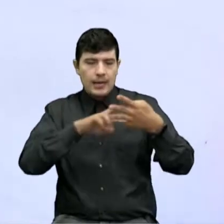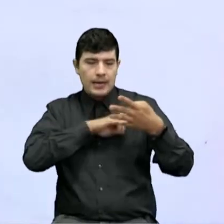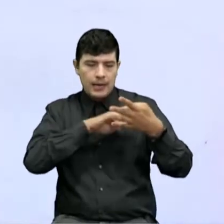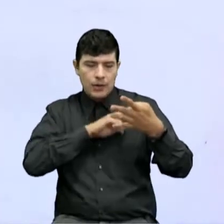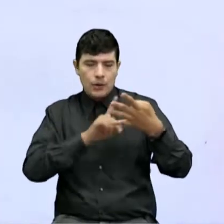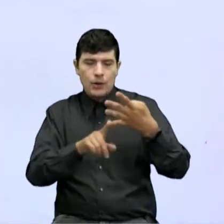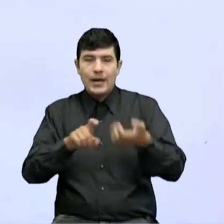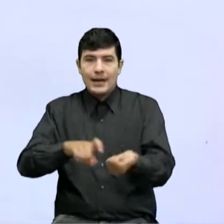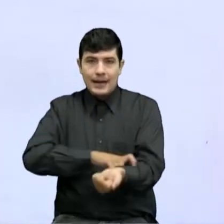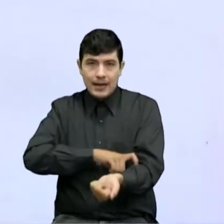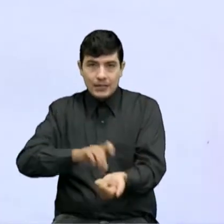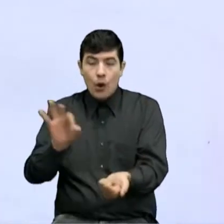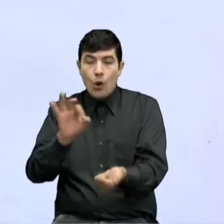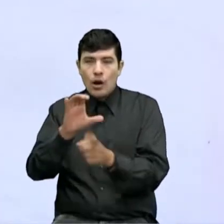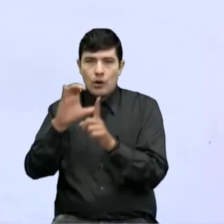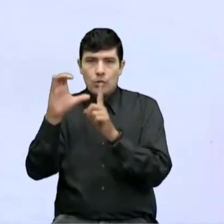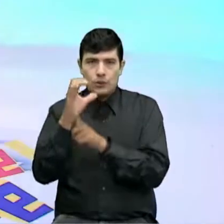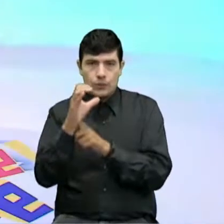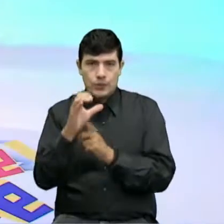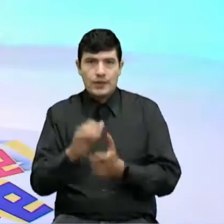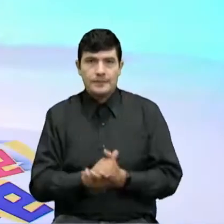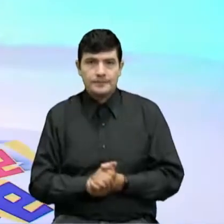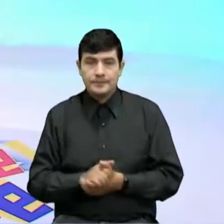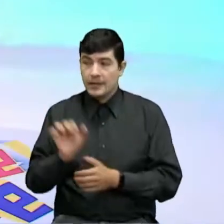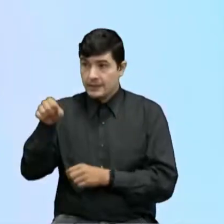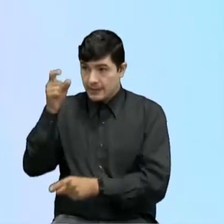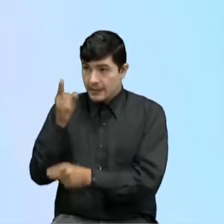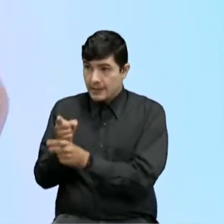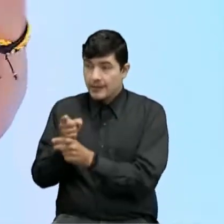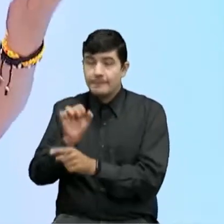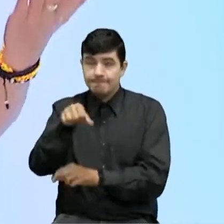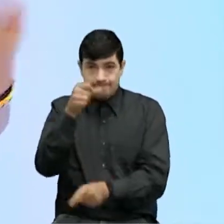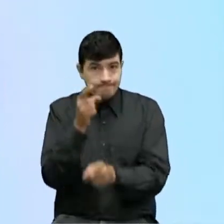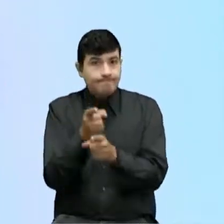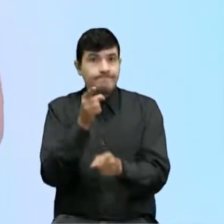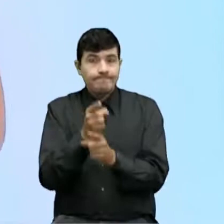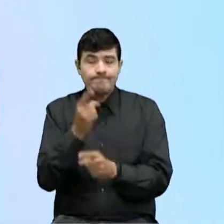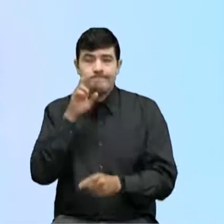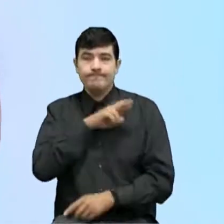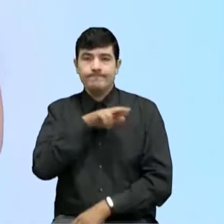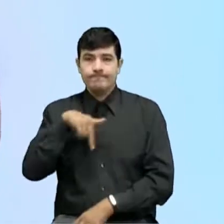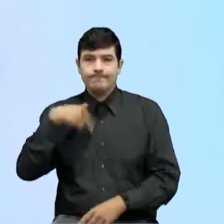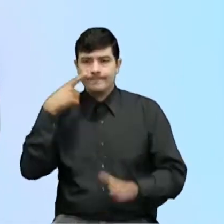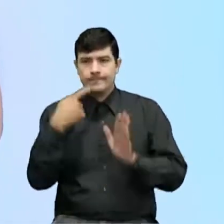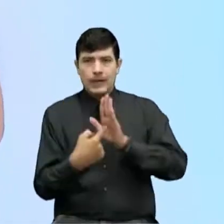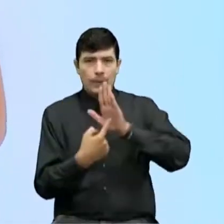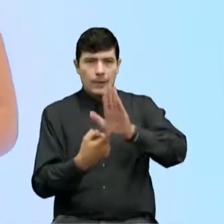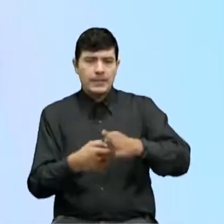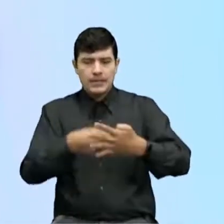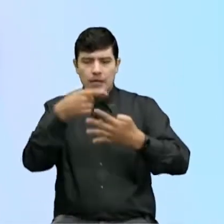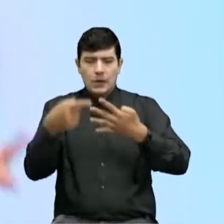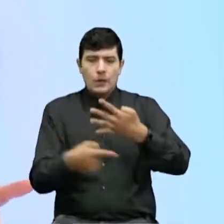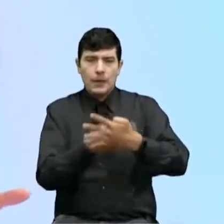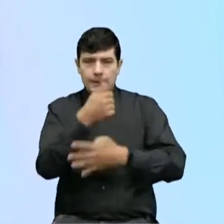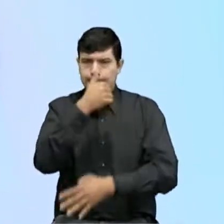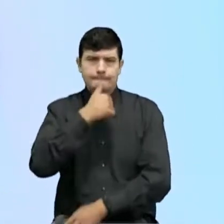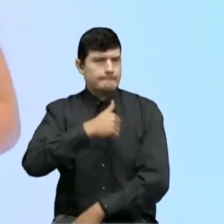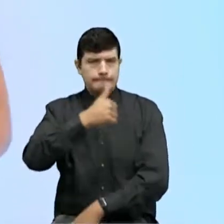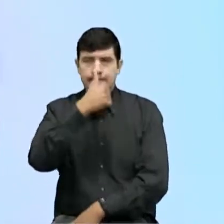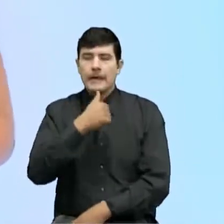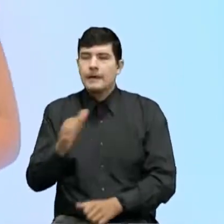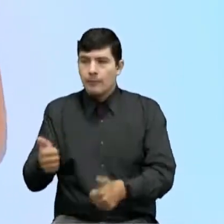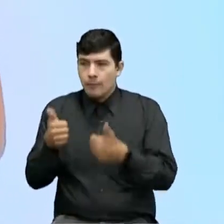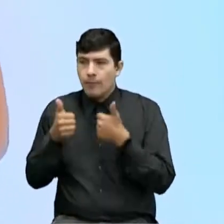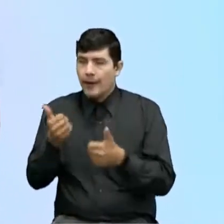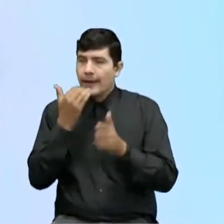y racial o cultural, ¿cierto? Correcto. Muy bien, allí teníamos entonces esta explicación con un muy buen ejemplo